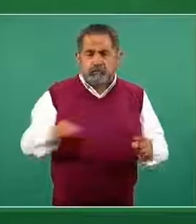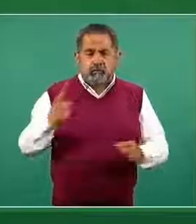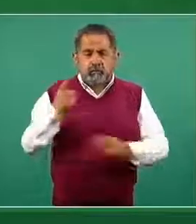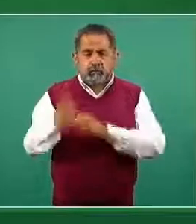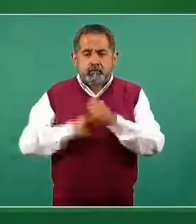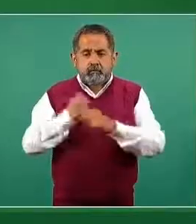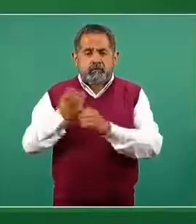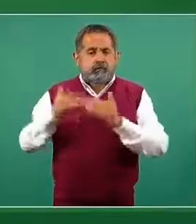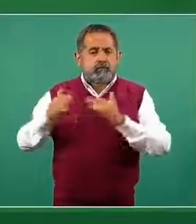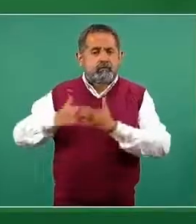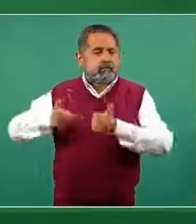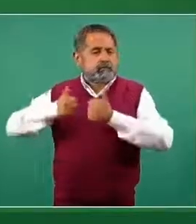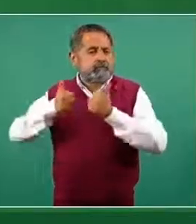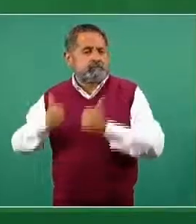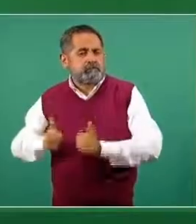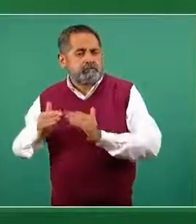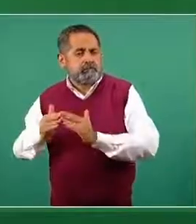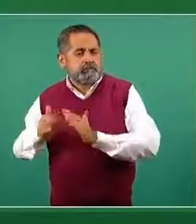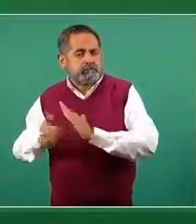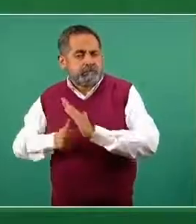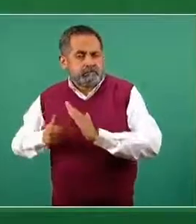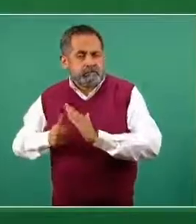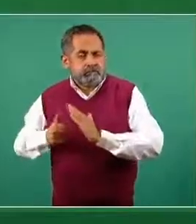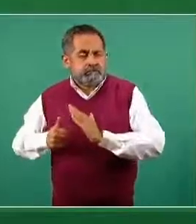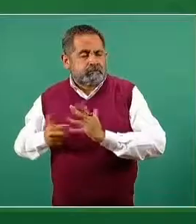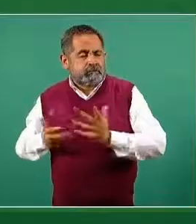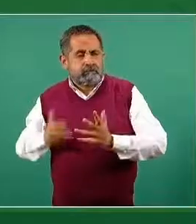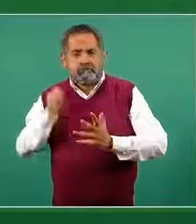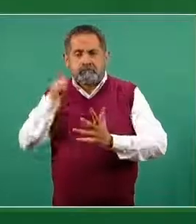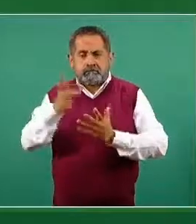año encerrados en sus casas? ¿Hay